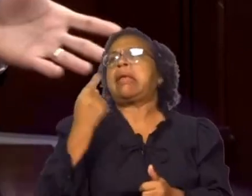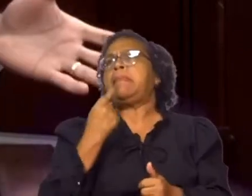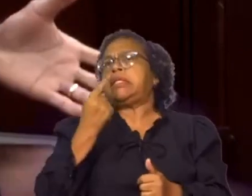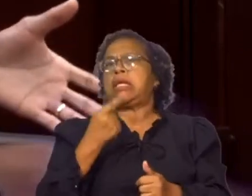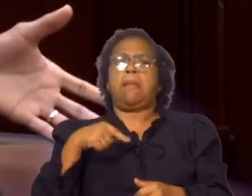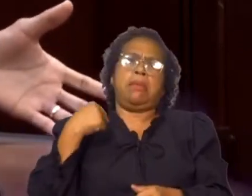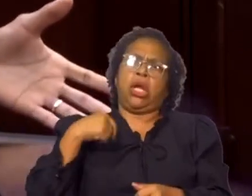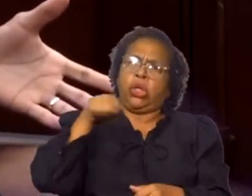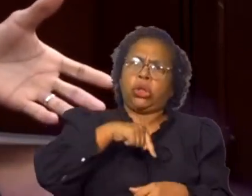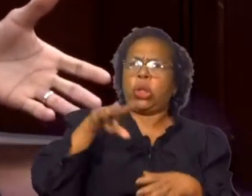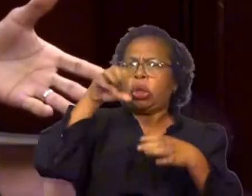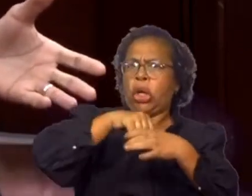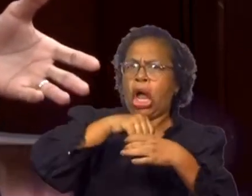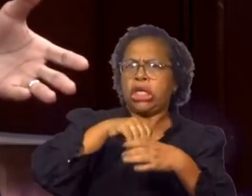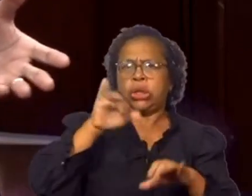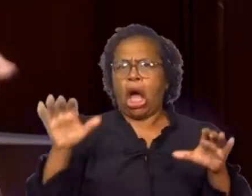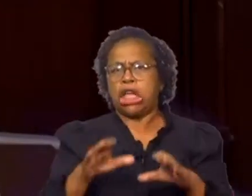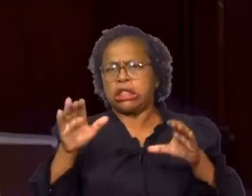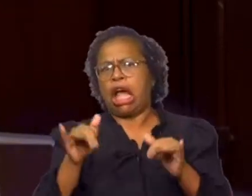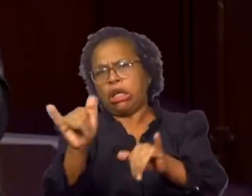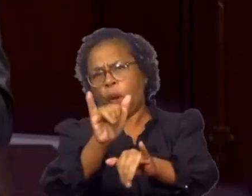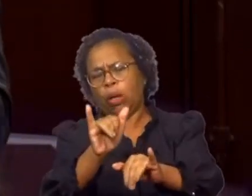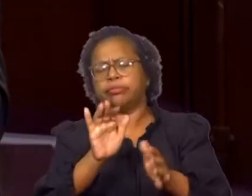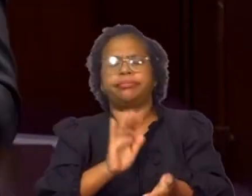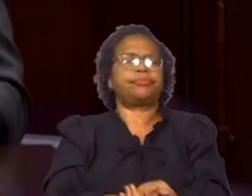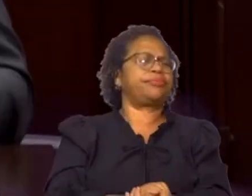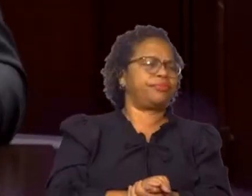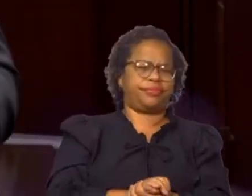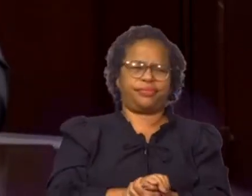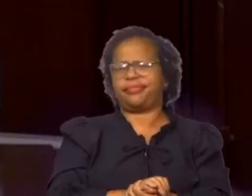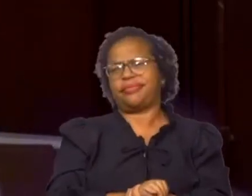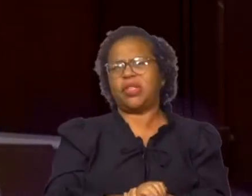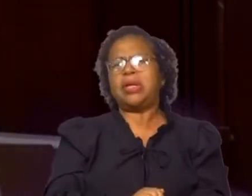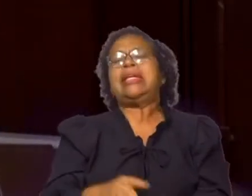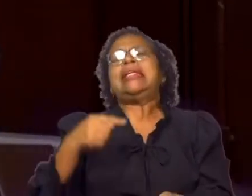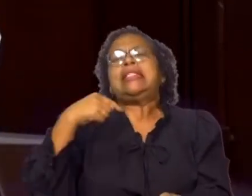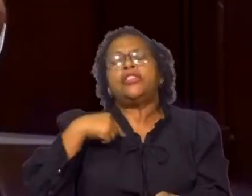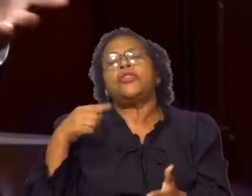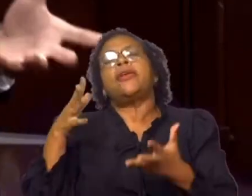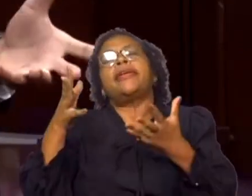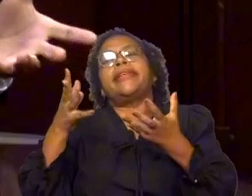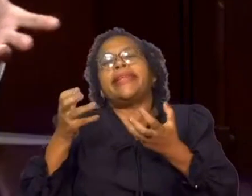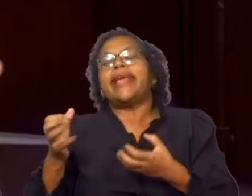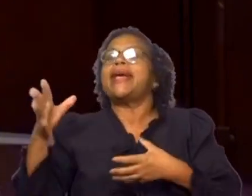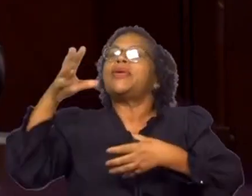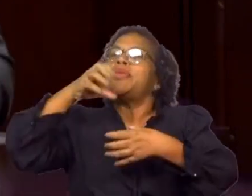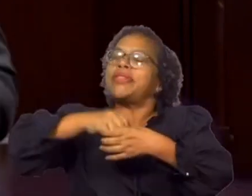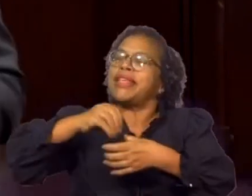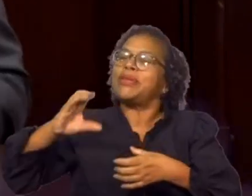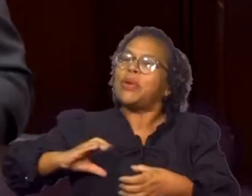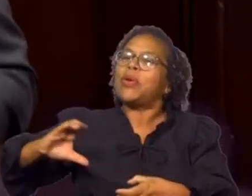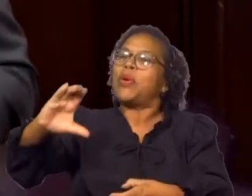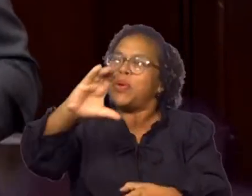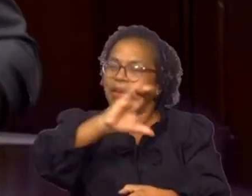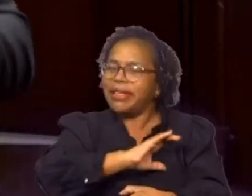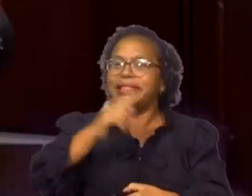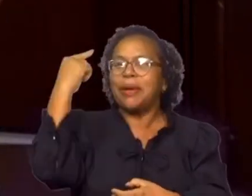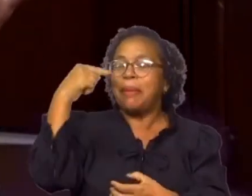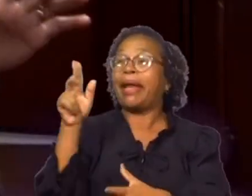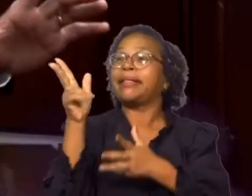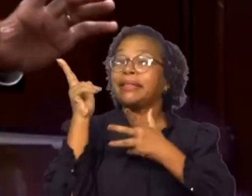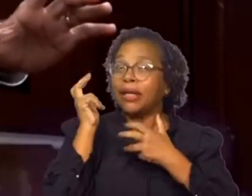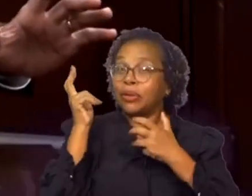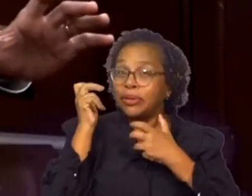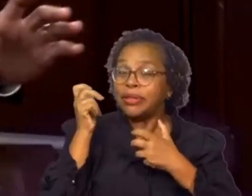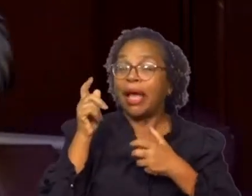no estaba ahí. Y en mi ánimo de estar en este Congreso no es ese de venir a escuchar permanentemente que ahora